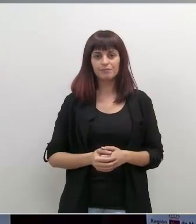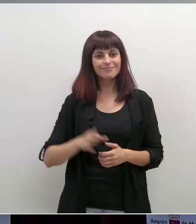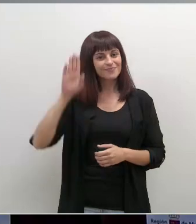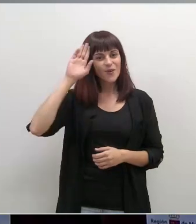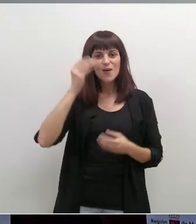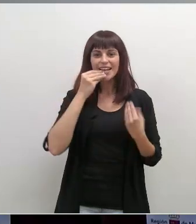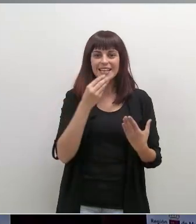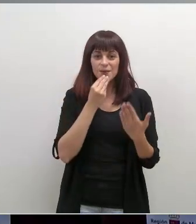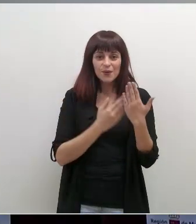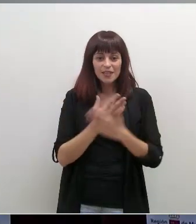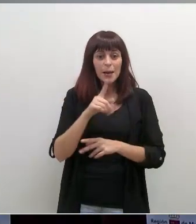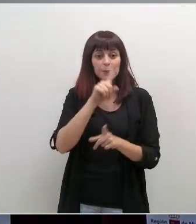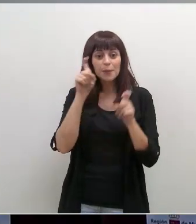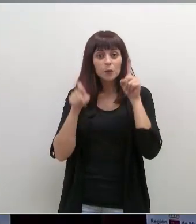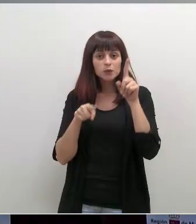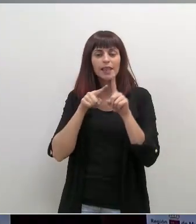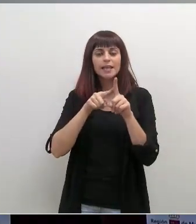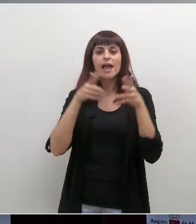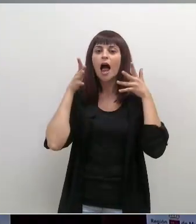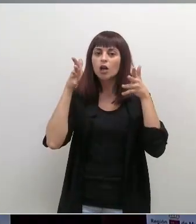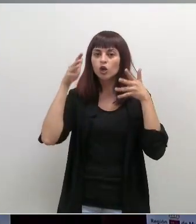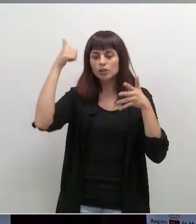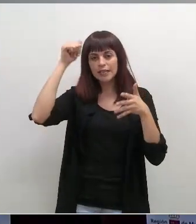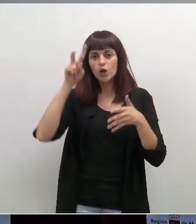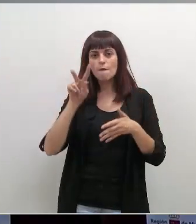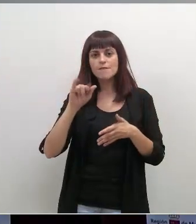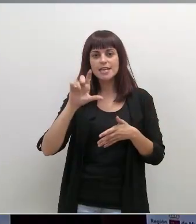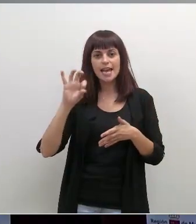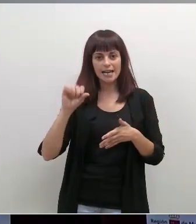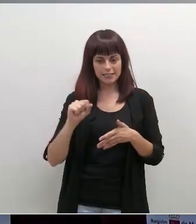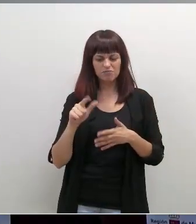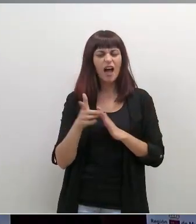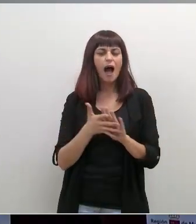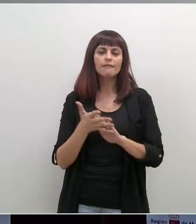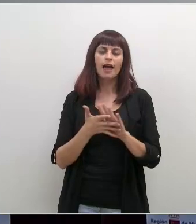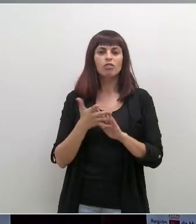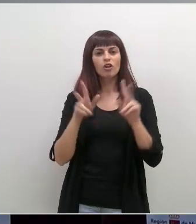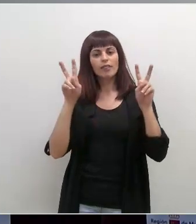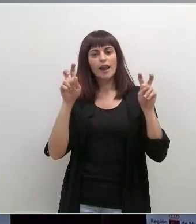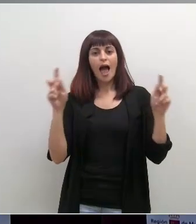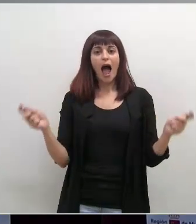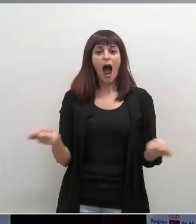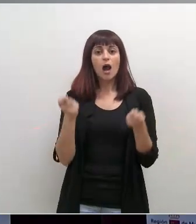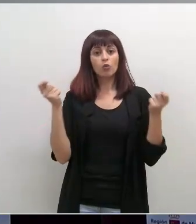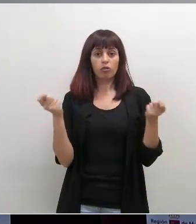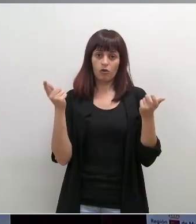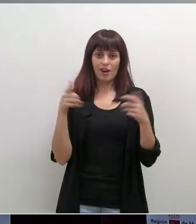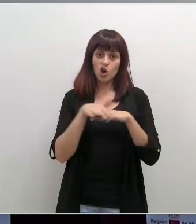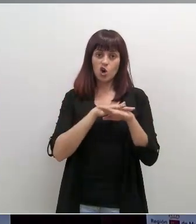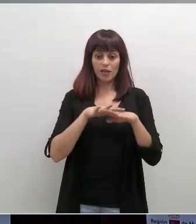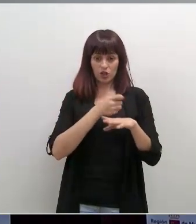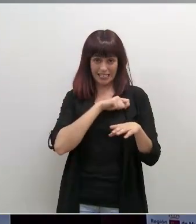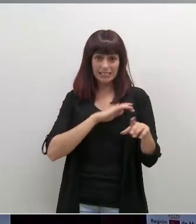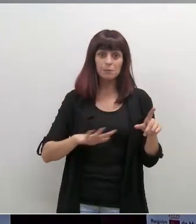Hola, ¿qué tal? Buenos días. Mi pregunta es para el consejero Villegas. Hablando de ese anuncio del Gobierno de España de